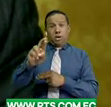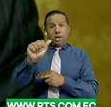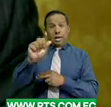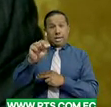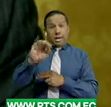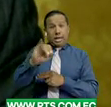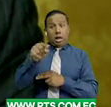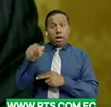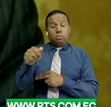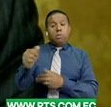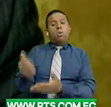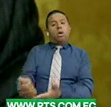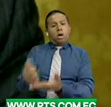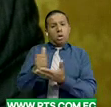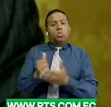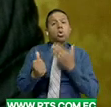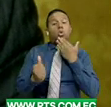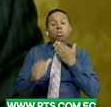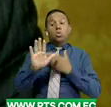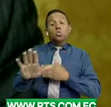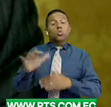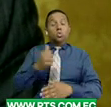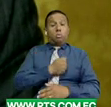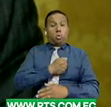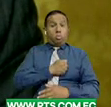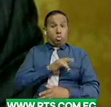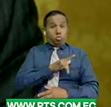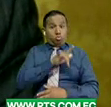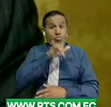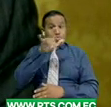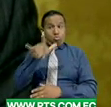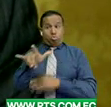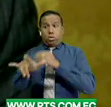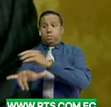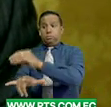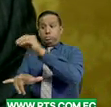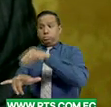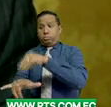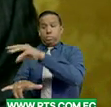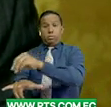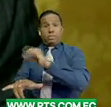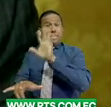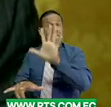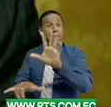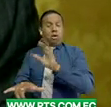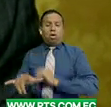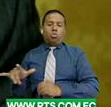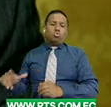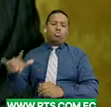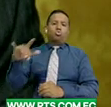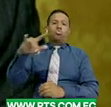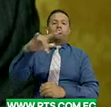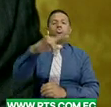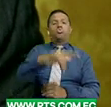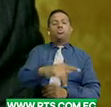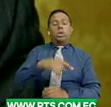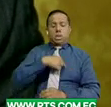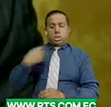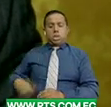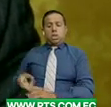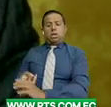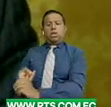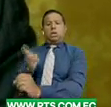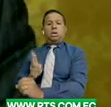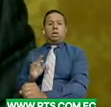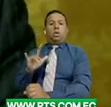colabora. Un avión ucraniano evacuará a 5 de nuestros estudiantes. Los otros han decidido permanecer allí y acogerse